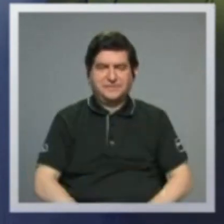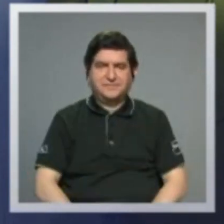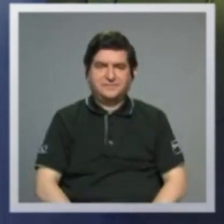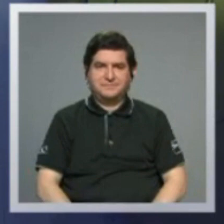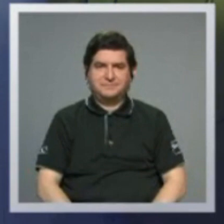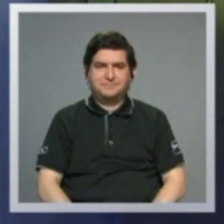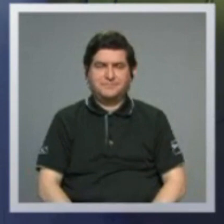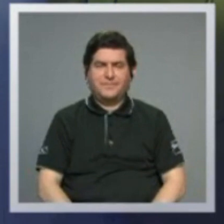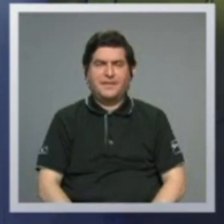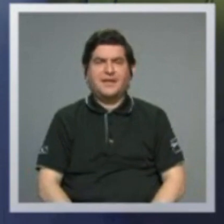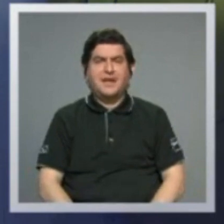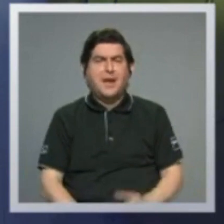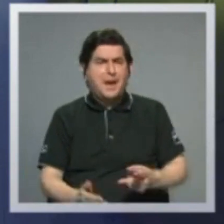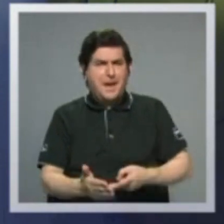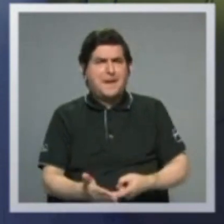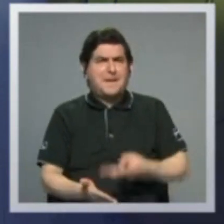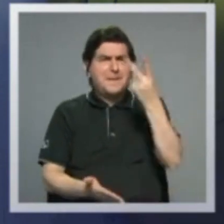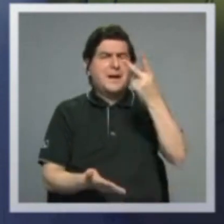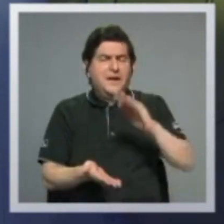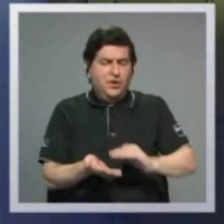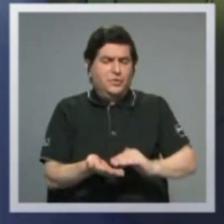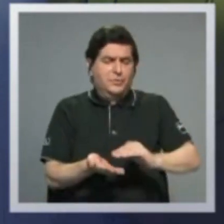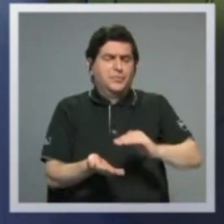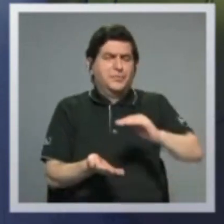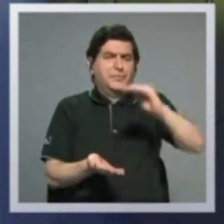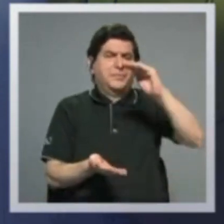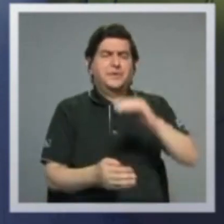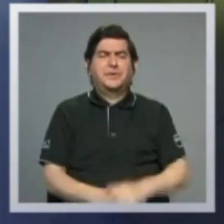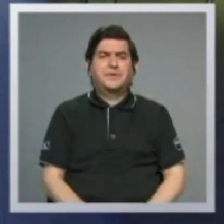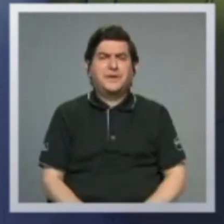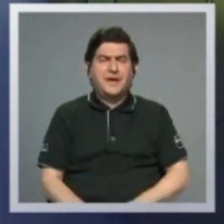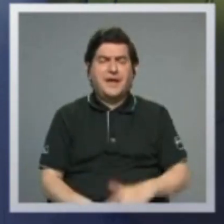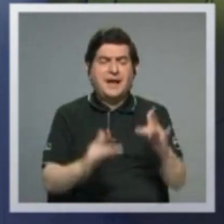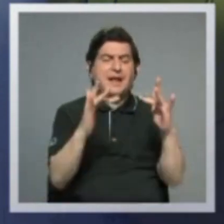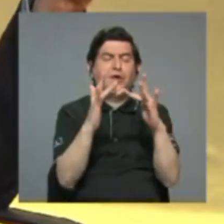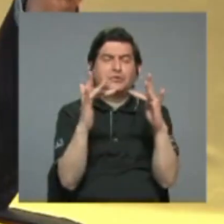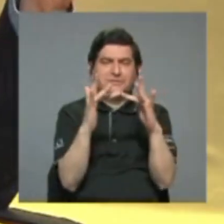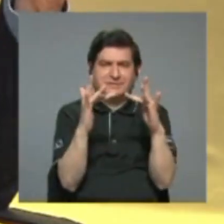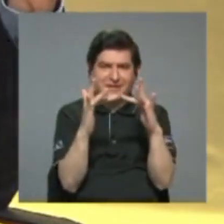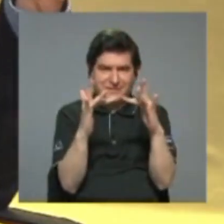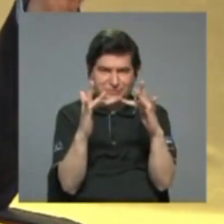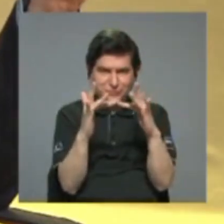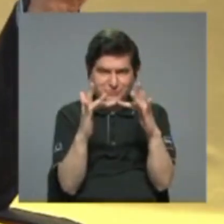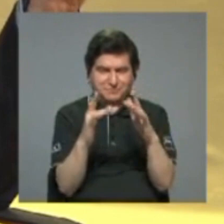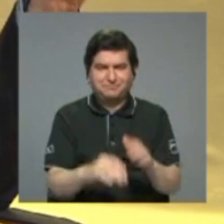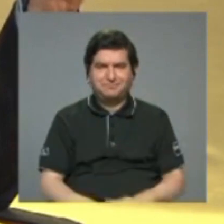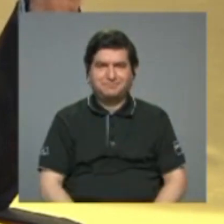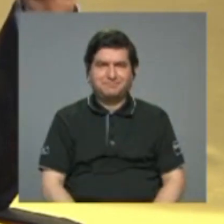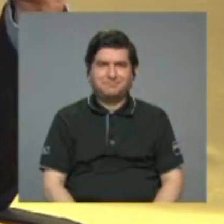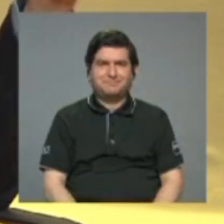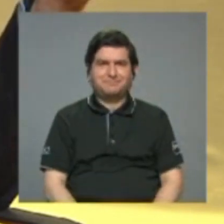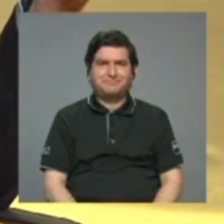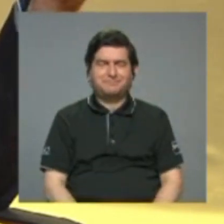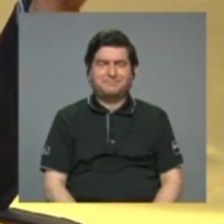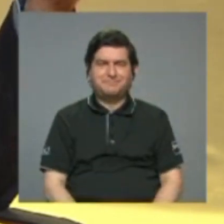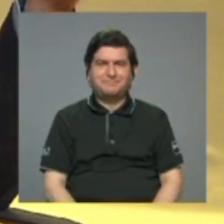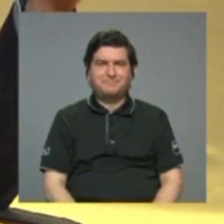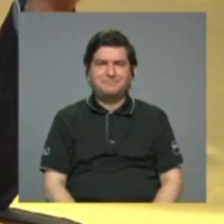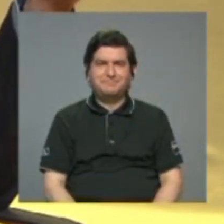Nos enriquecemos en este contacto y